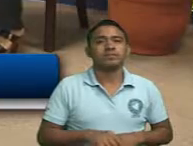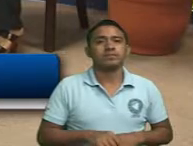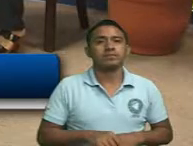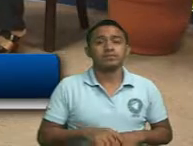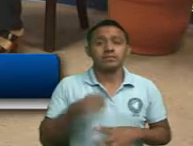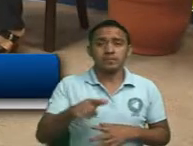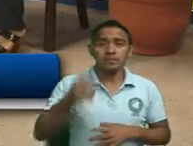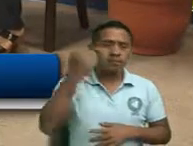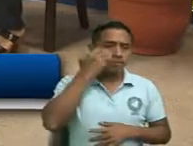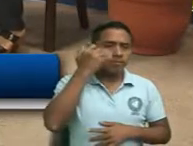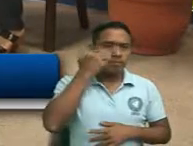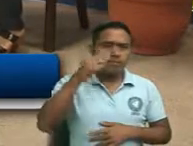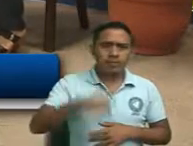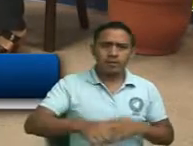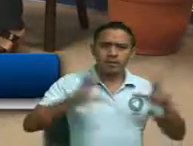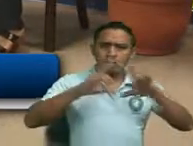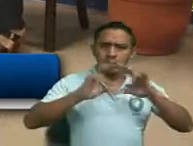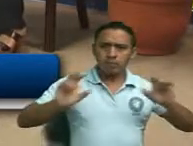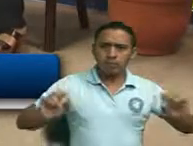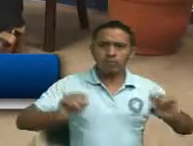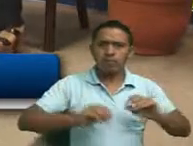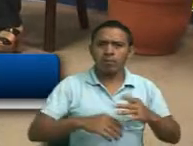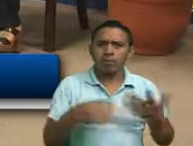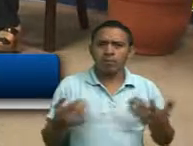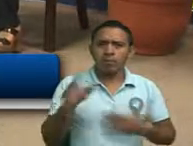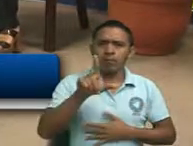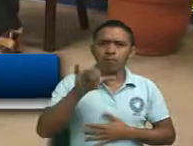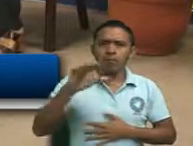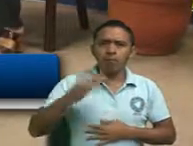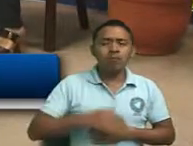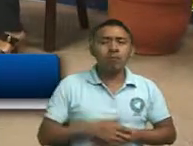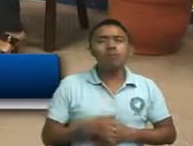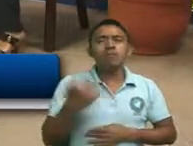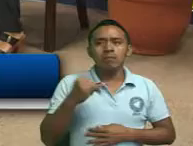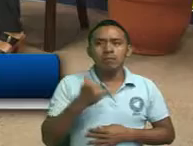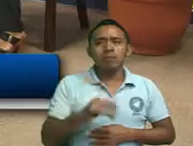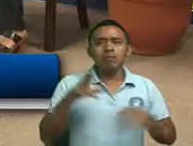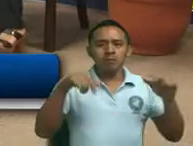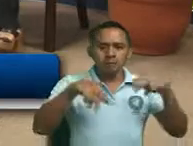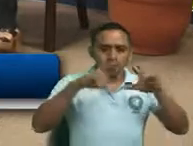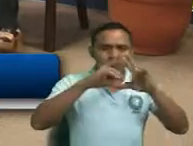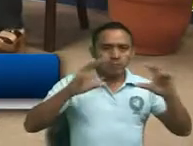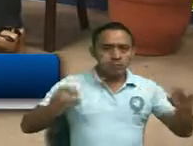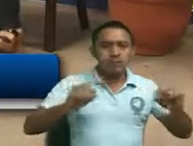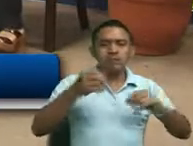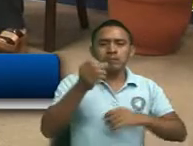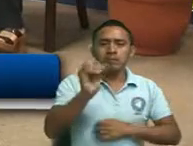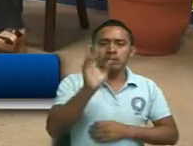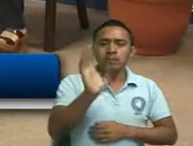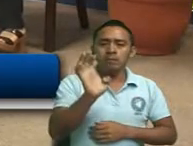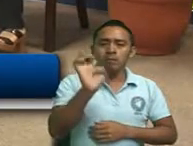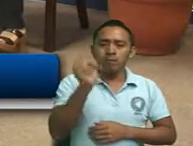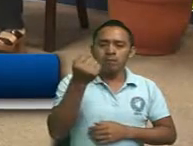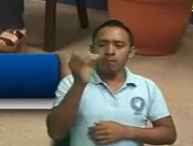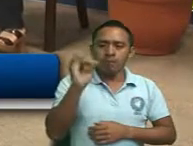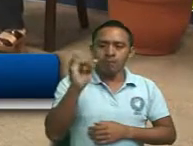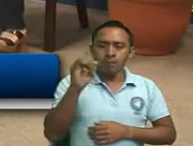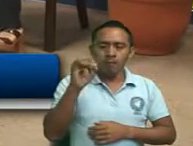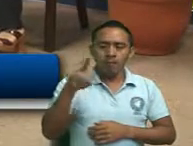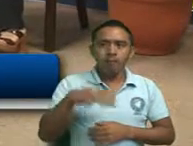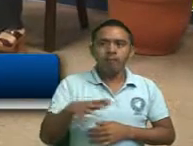es una enfermedad muy frecuente en nuestro país, licenciada. Sí, en Nicaragua la obesidad está ya,